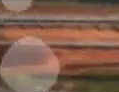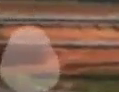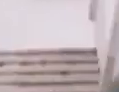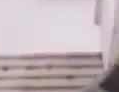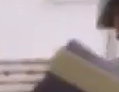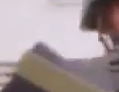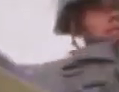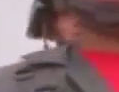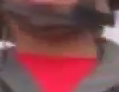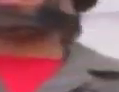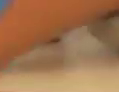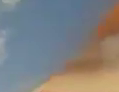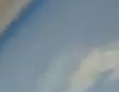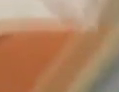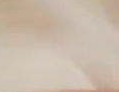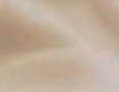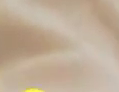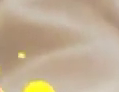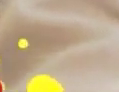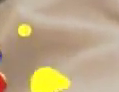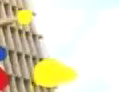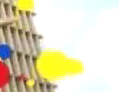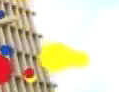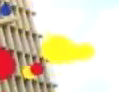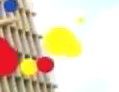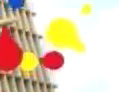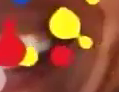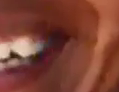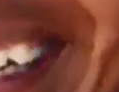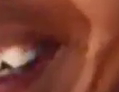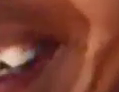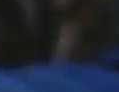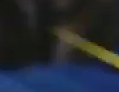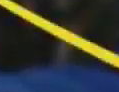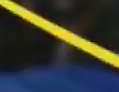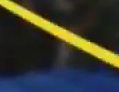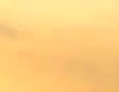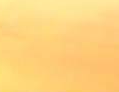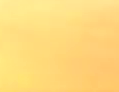Culminado esta transmisión conjunta de radio y televisión.